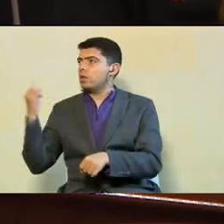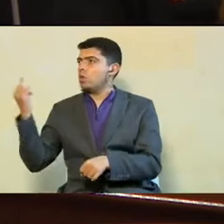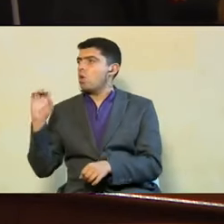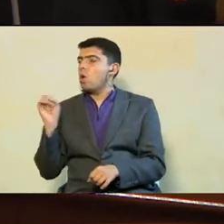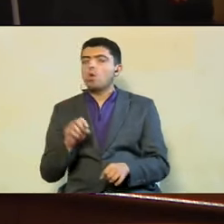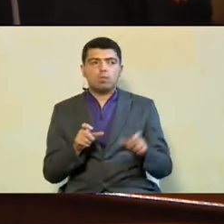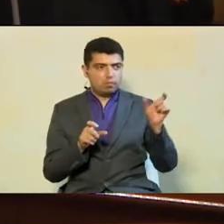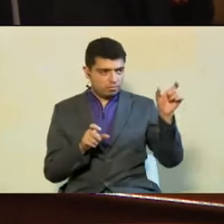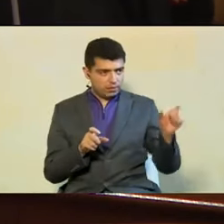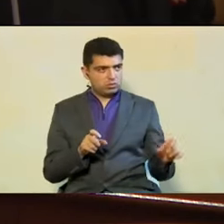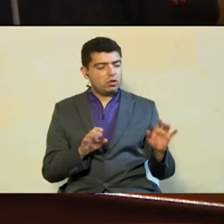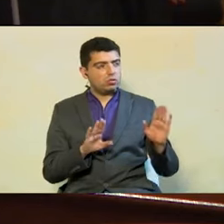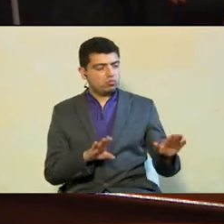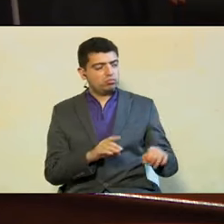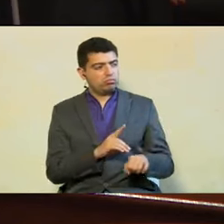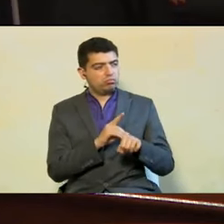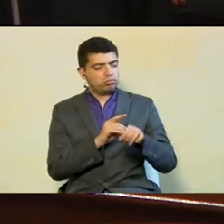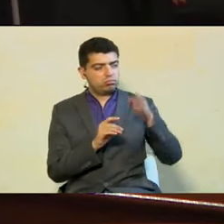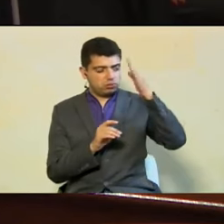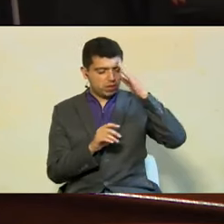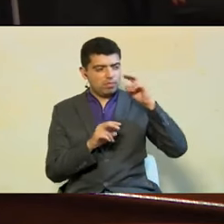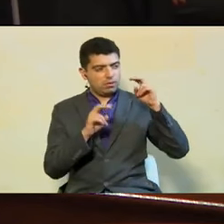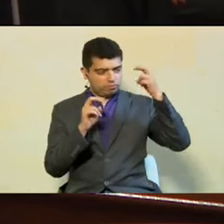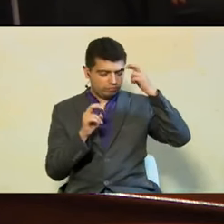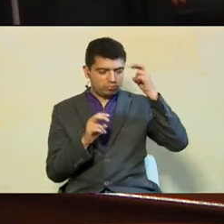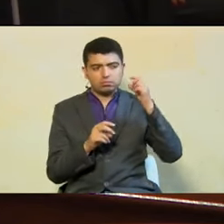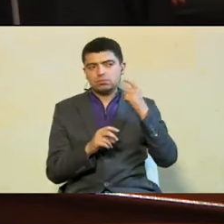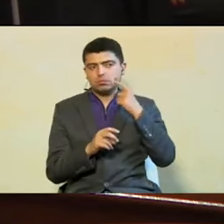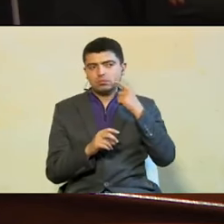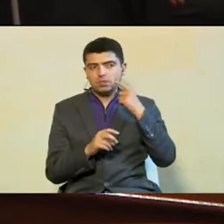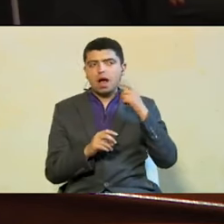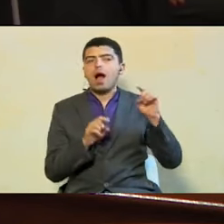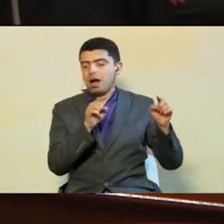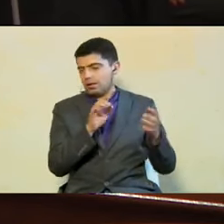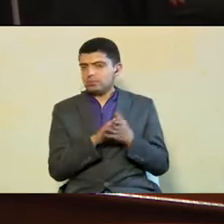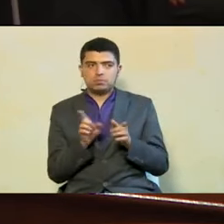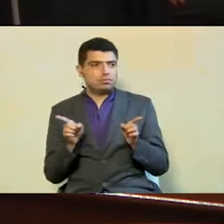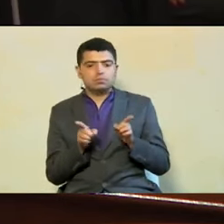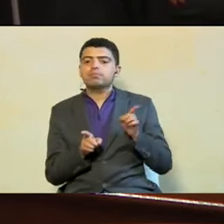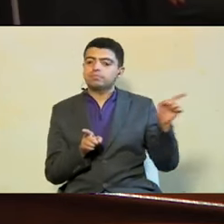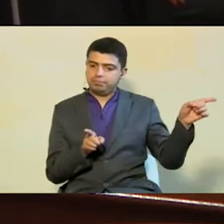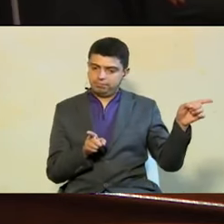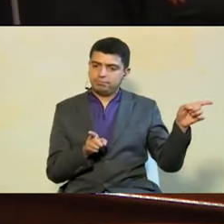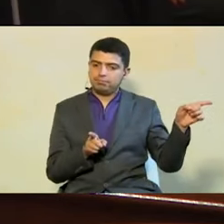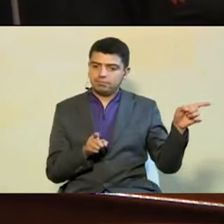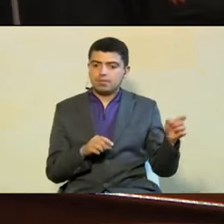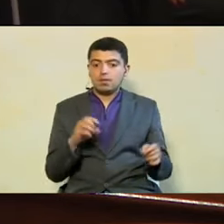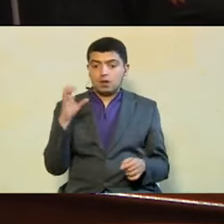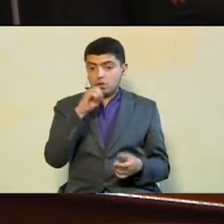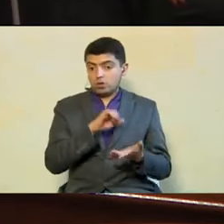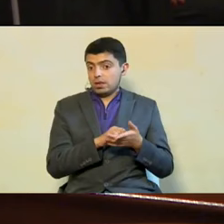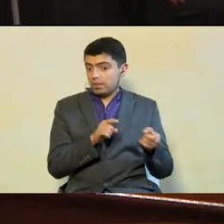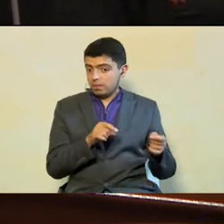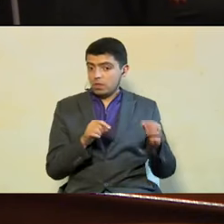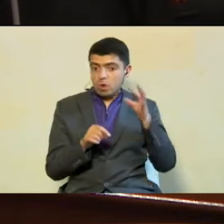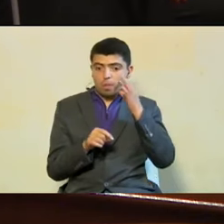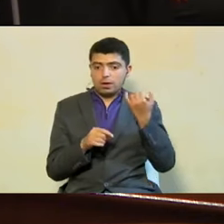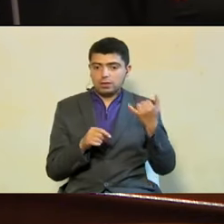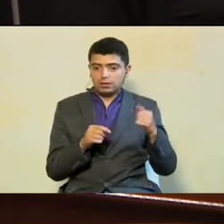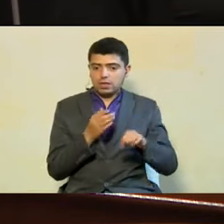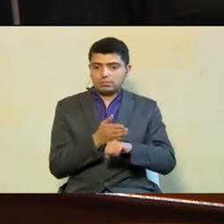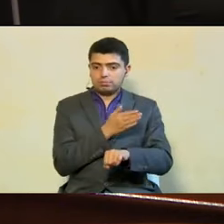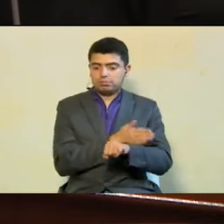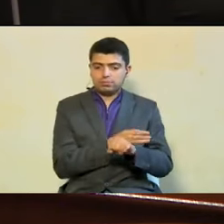es que tenga el monopolio ni le quita el derecho del trabajo al médico general Es que para eso está preparado calificado certificado